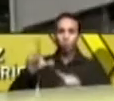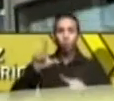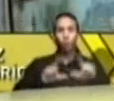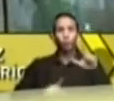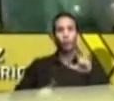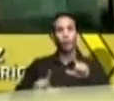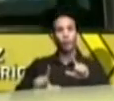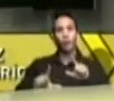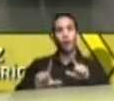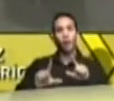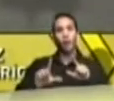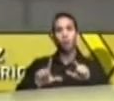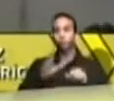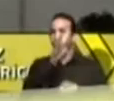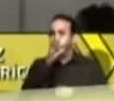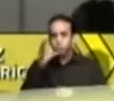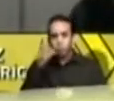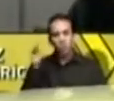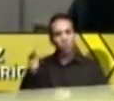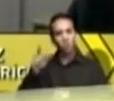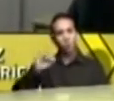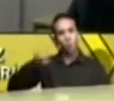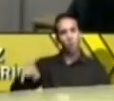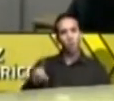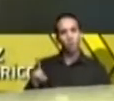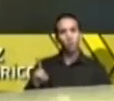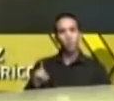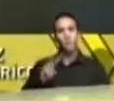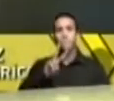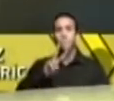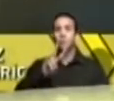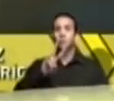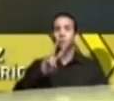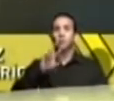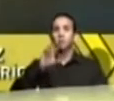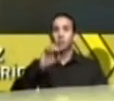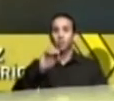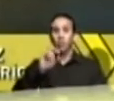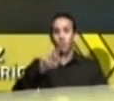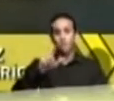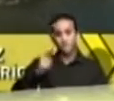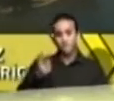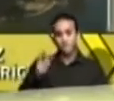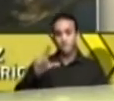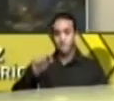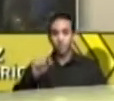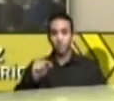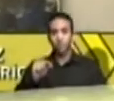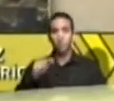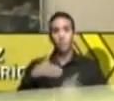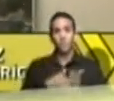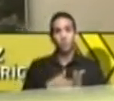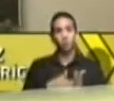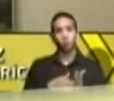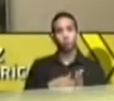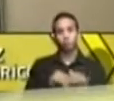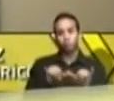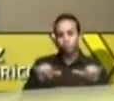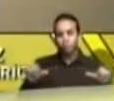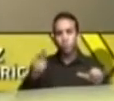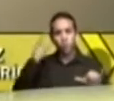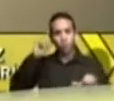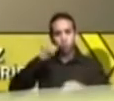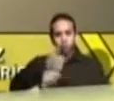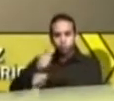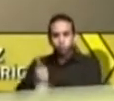dicho municipio. Allí la compañía utilizará 20.000 pies cuadrados para desarrollar semillas mejoradas de algodón y maíz y así posicionar a Puerto